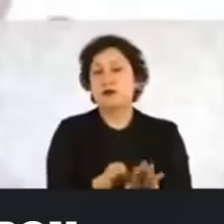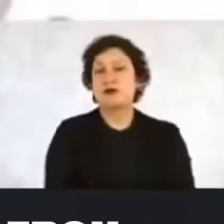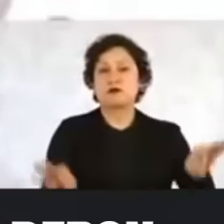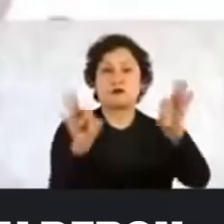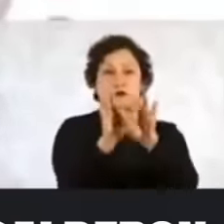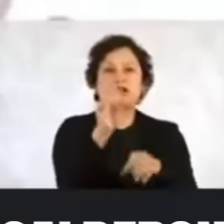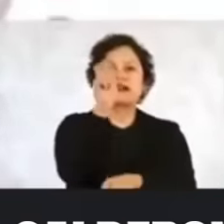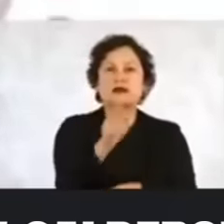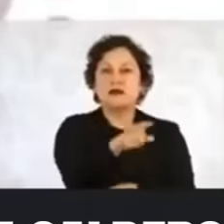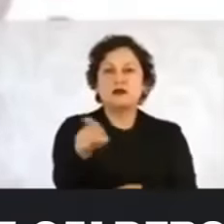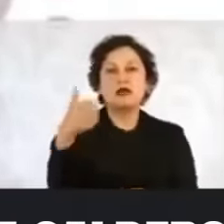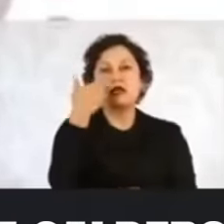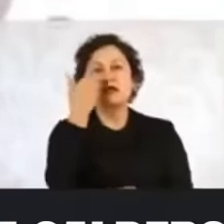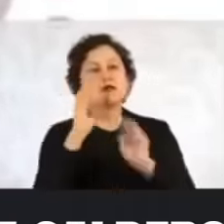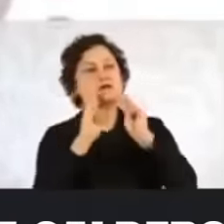la guerra